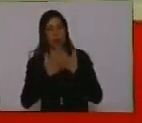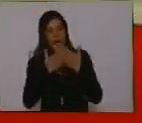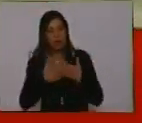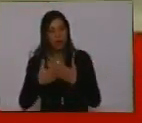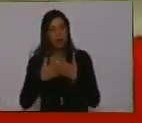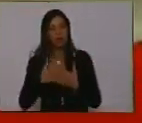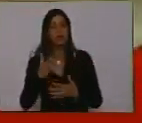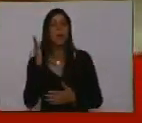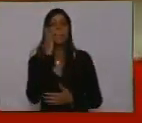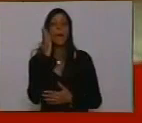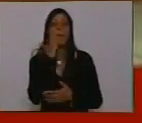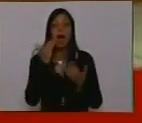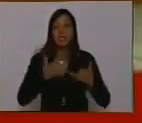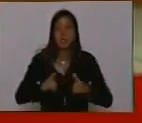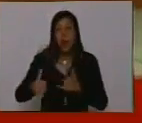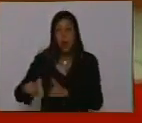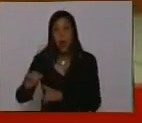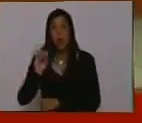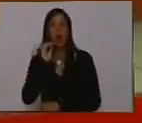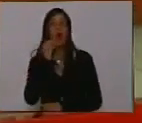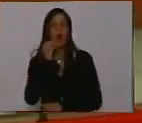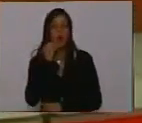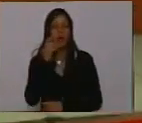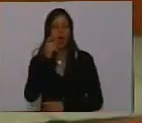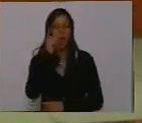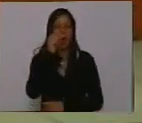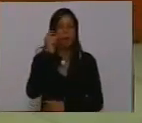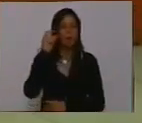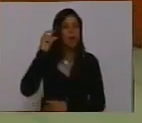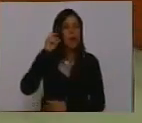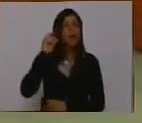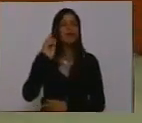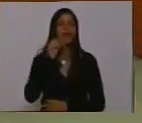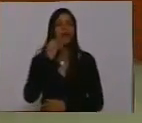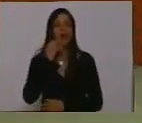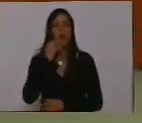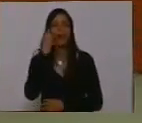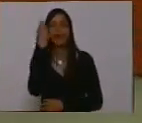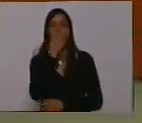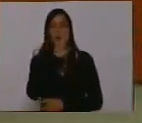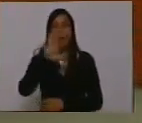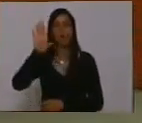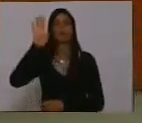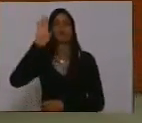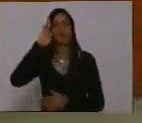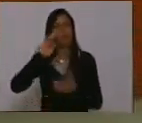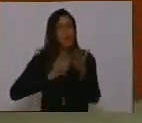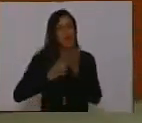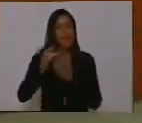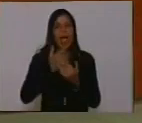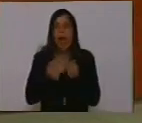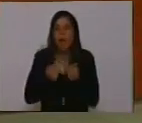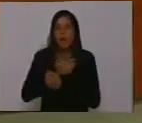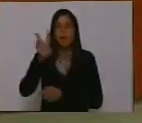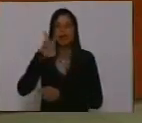madres jóvenes, que nuestros hombres y mujeres jóvenes se llenen de compromiso y lealtad patria para superar las dificultades, para construir